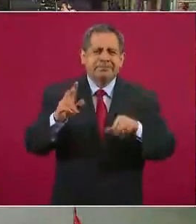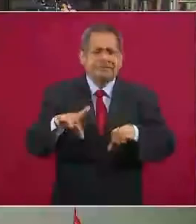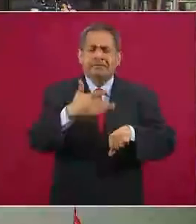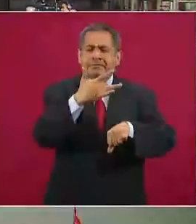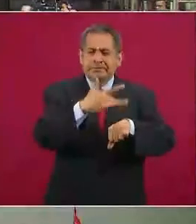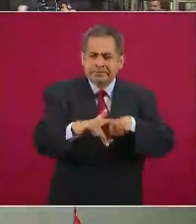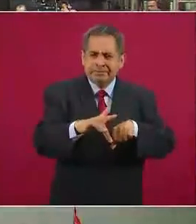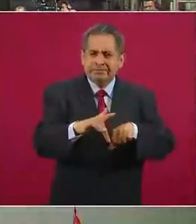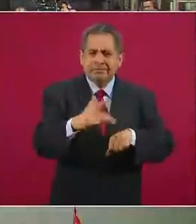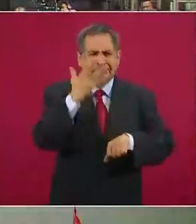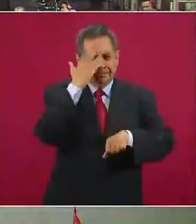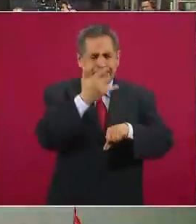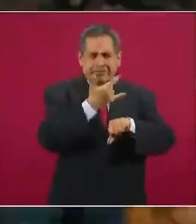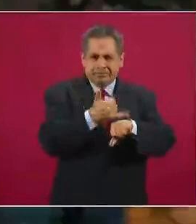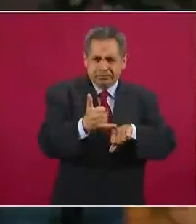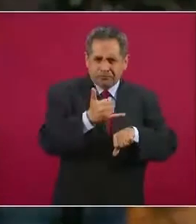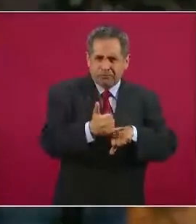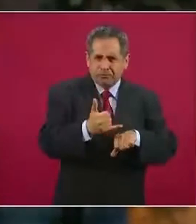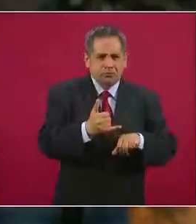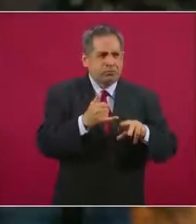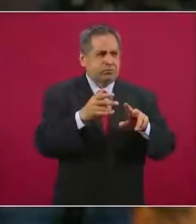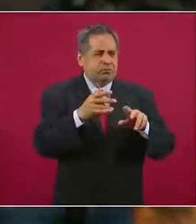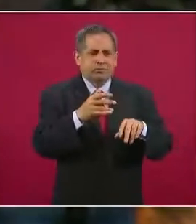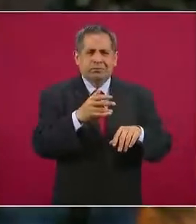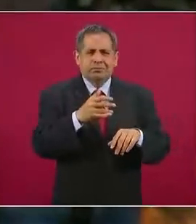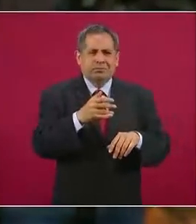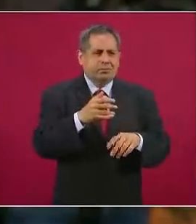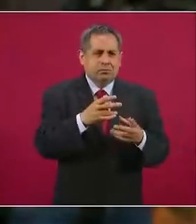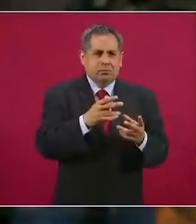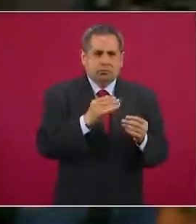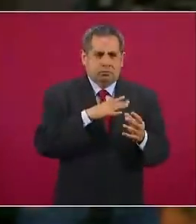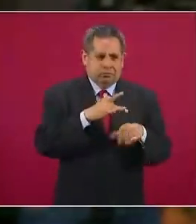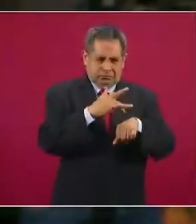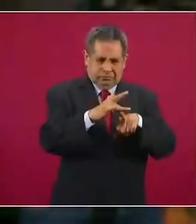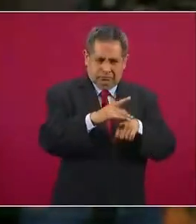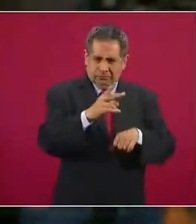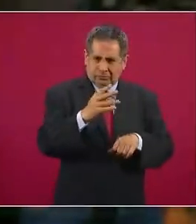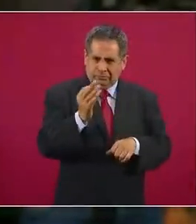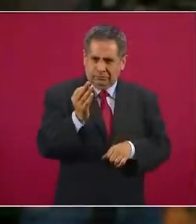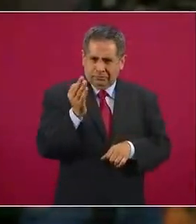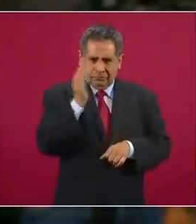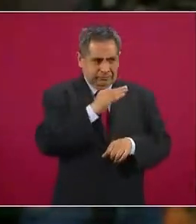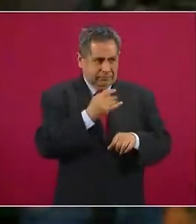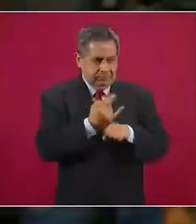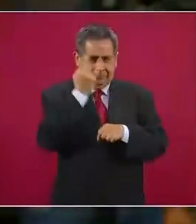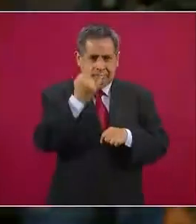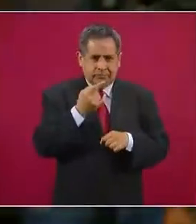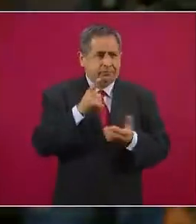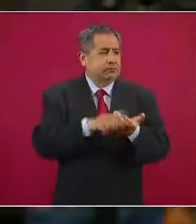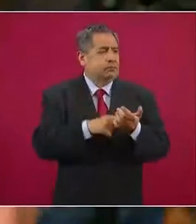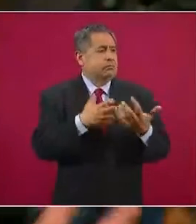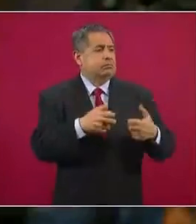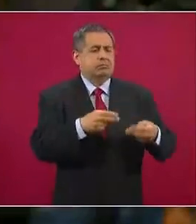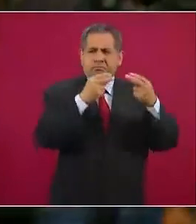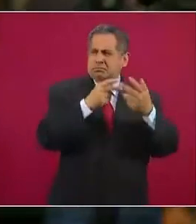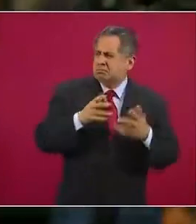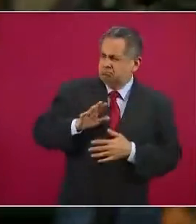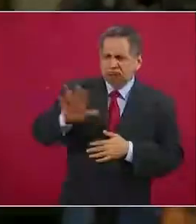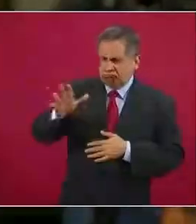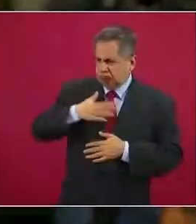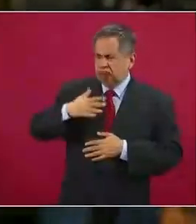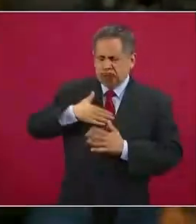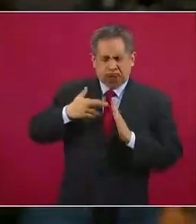que pues no eran quesos ni eran yogurts. Y los empresarios, pues hay mucha inconformidad en este asunto, han manifestado que sus productos sí